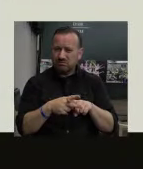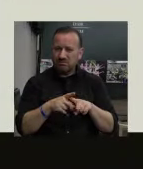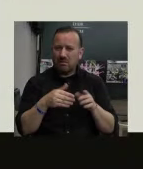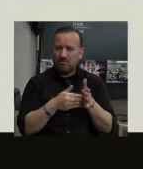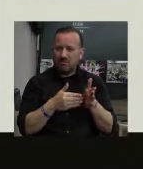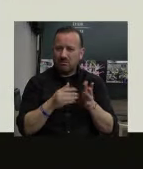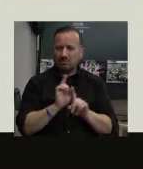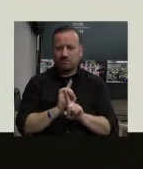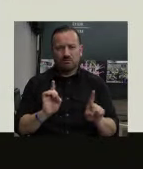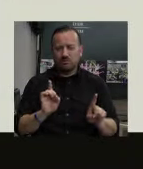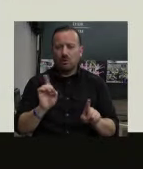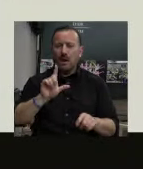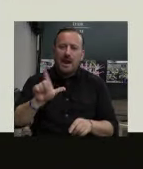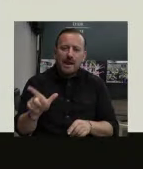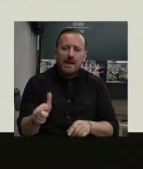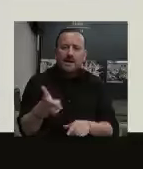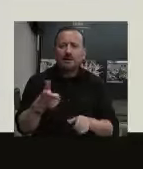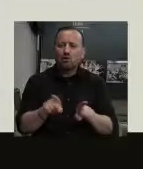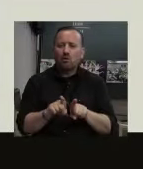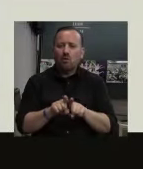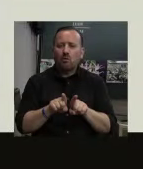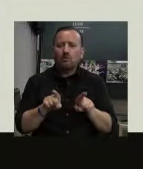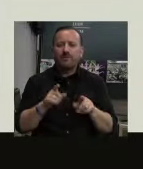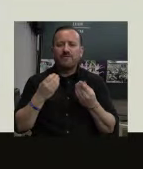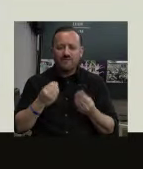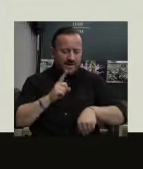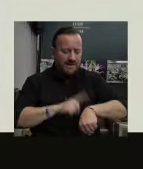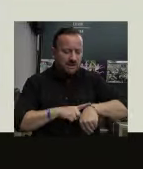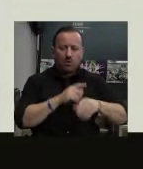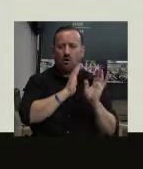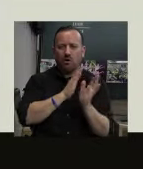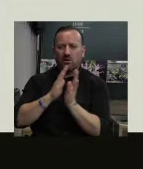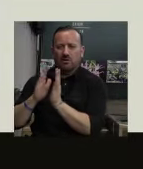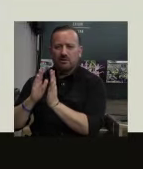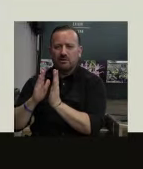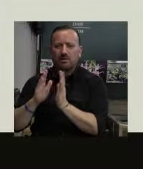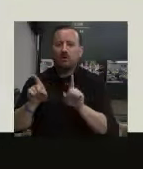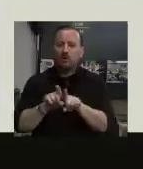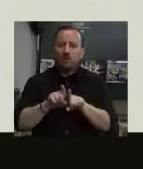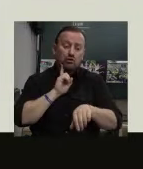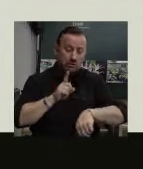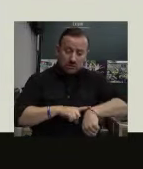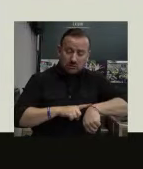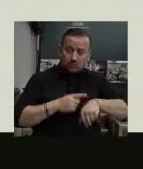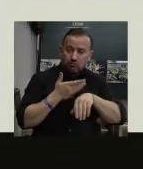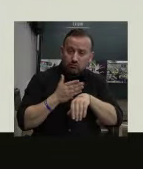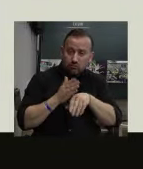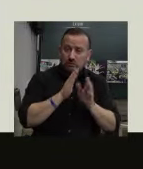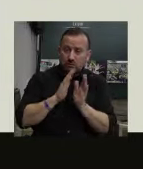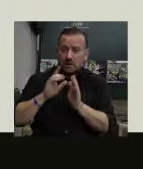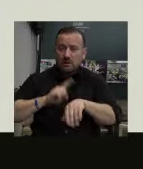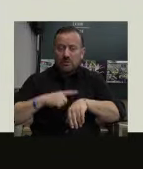detenerse lento significa distribuir el tiempo para que haya tiempo para Lo